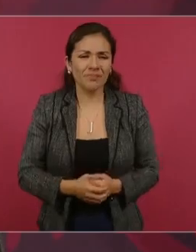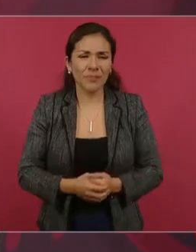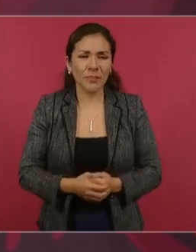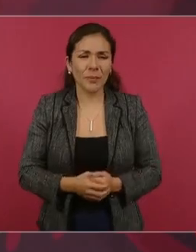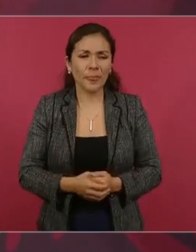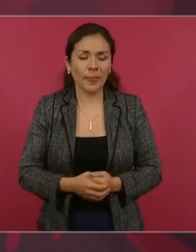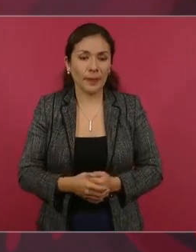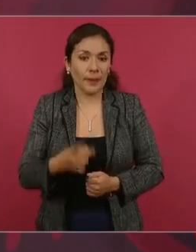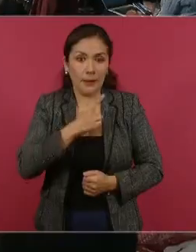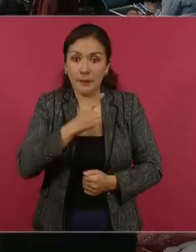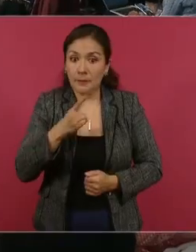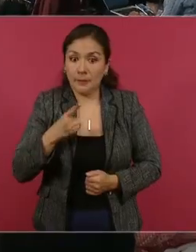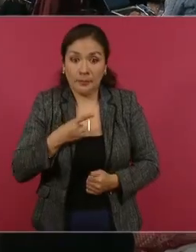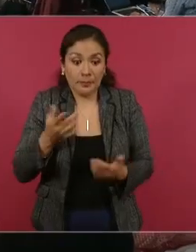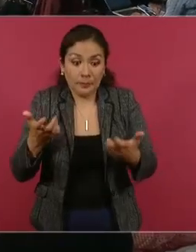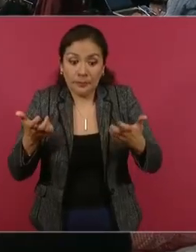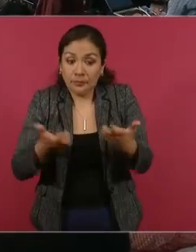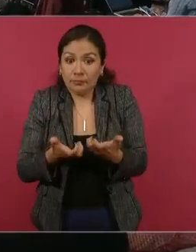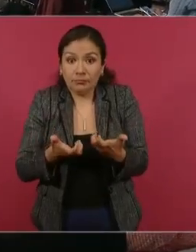Hagan